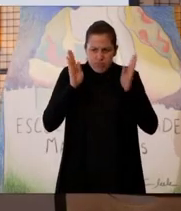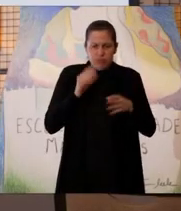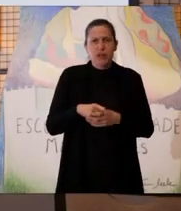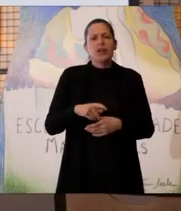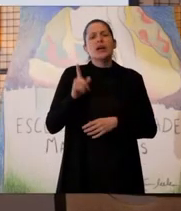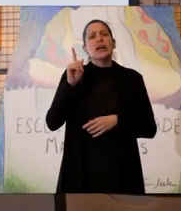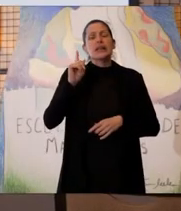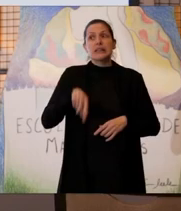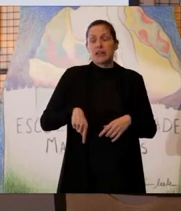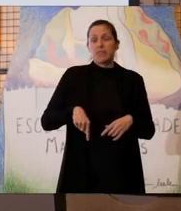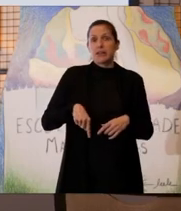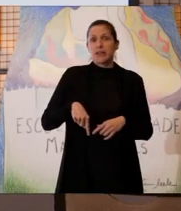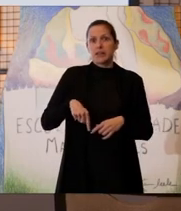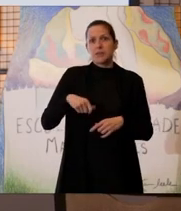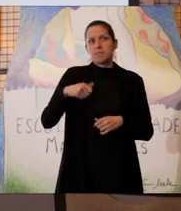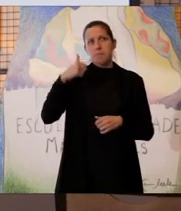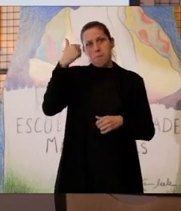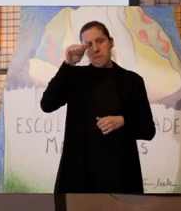nuevas fórmulas de